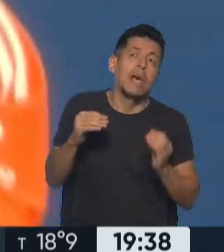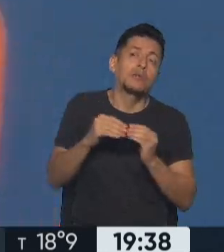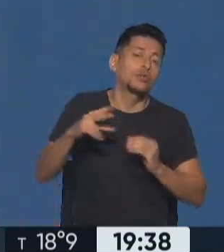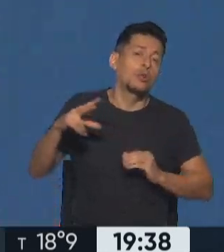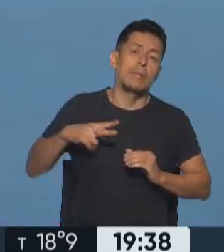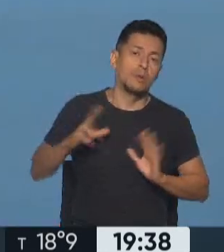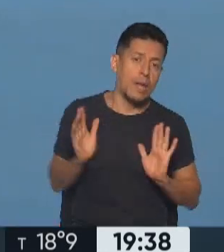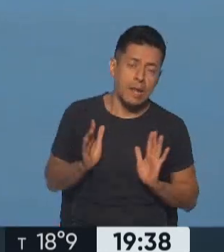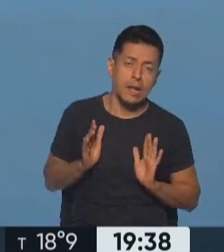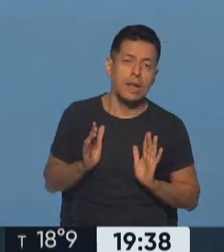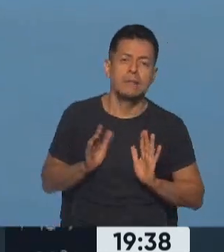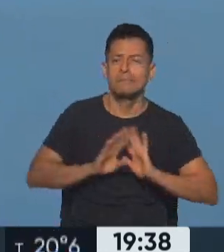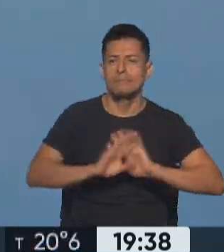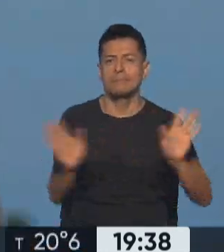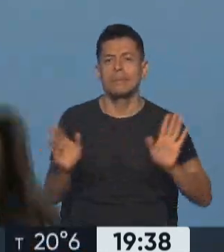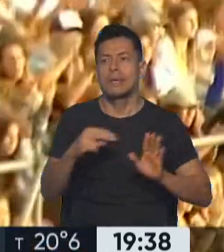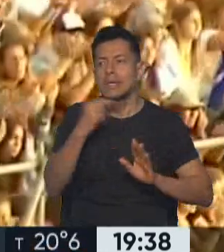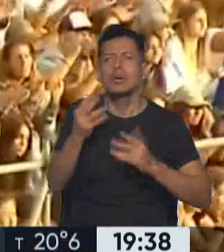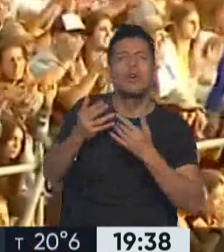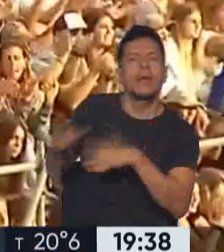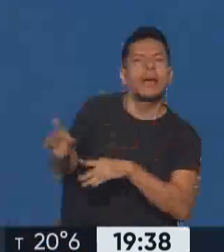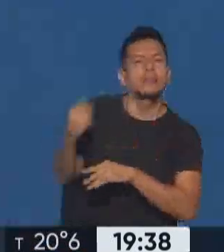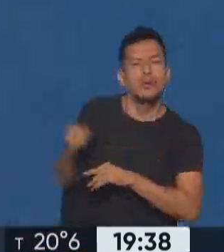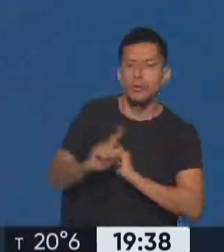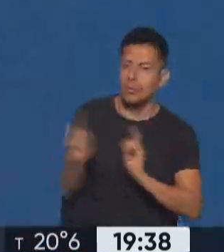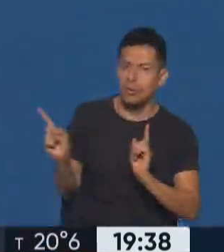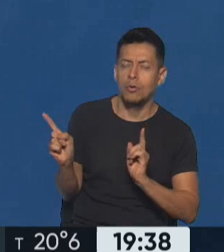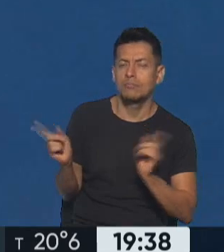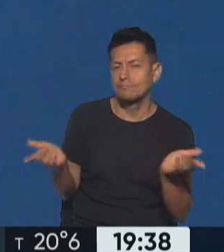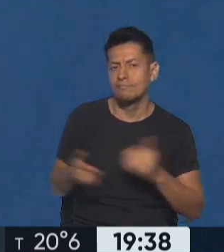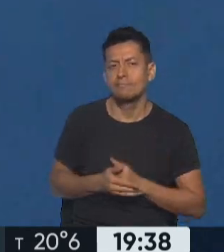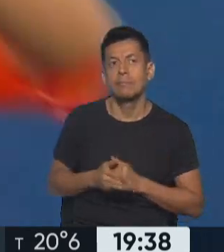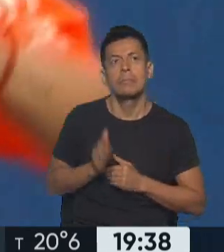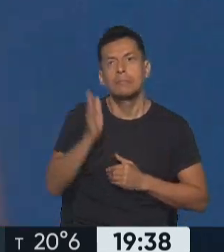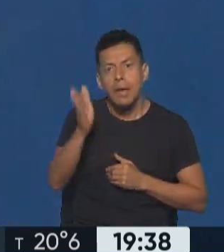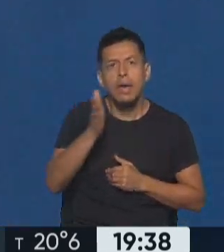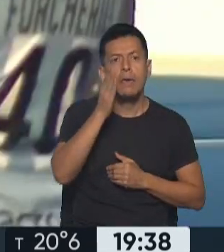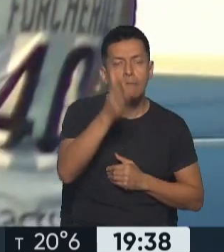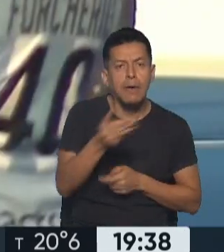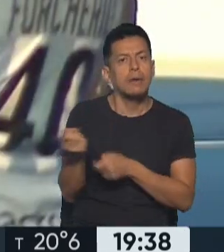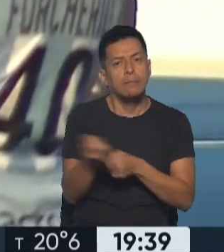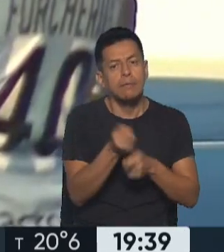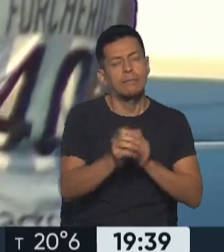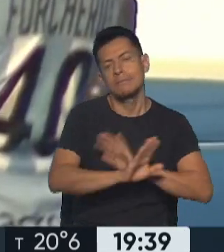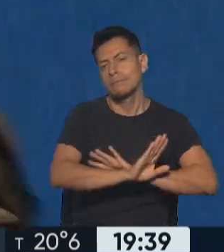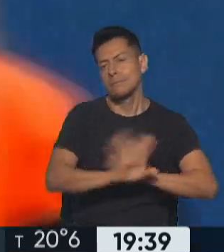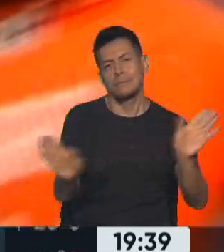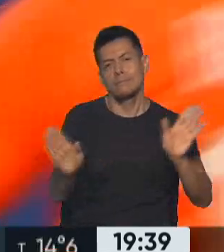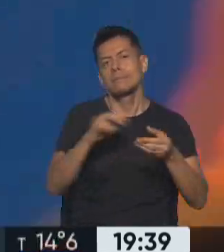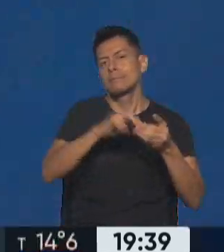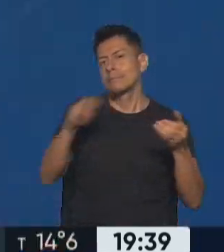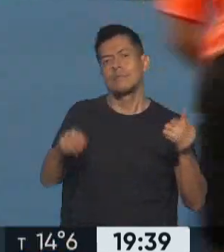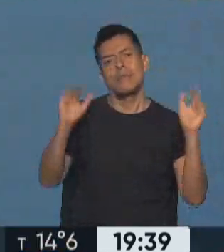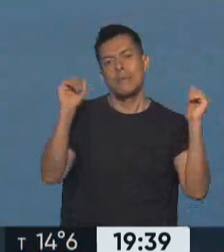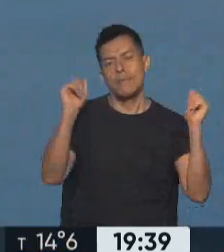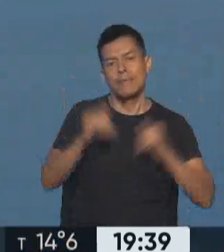quiere dejar más a su hijo solo mientras empiezan esas giras interminables. Va a ser parte de lo que